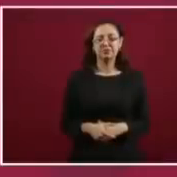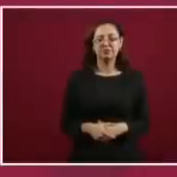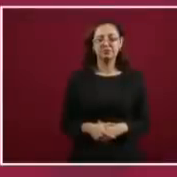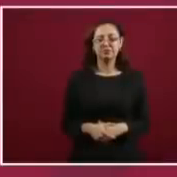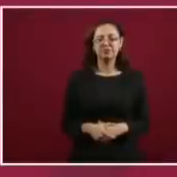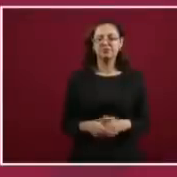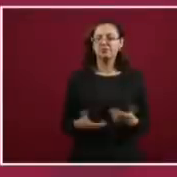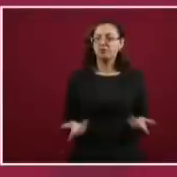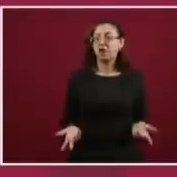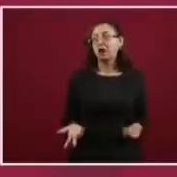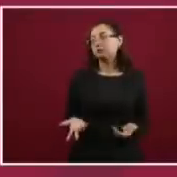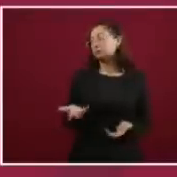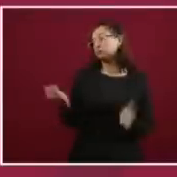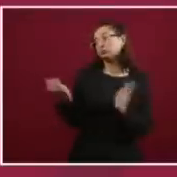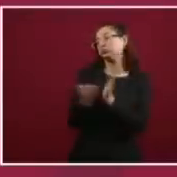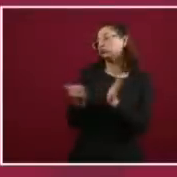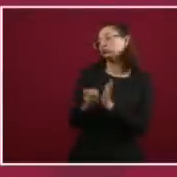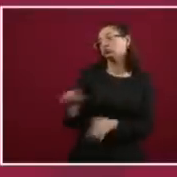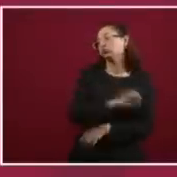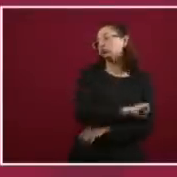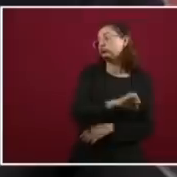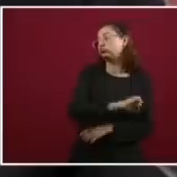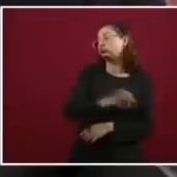como aumentar los impuestos